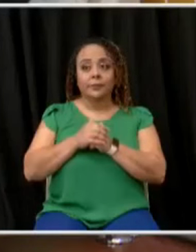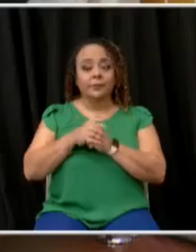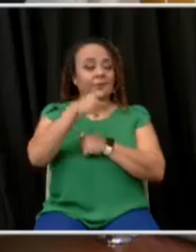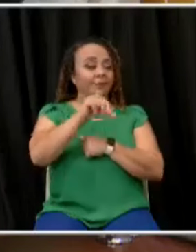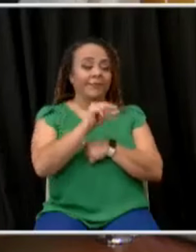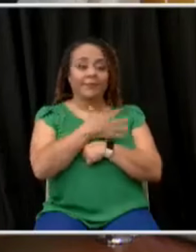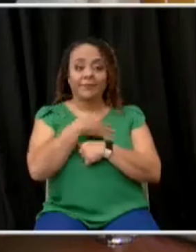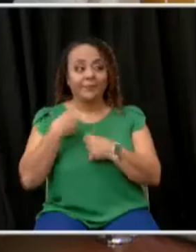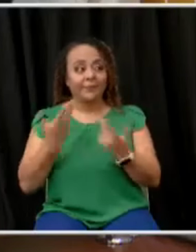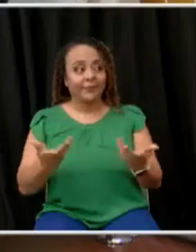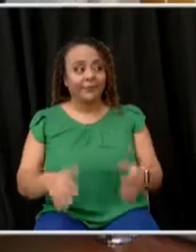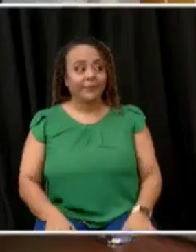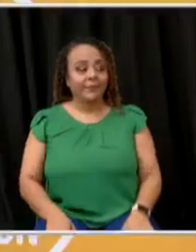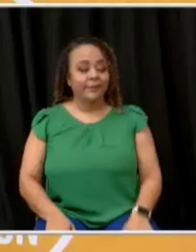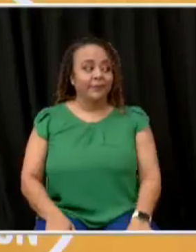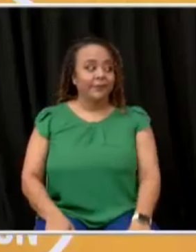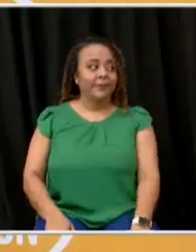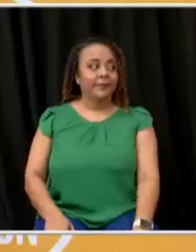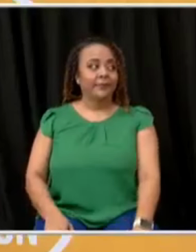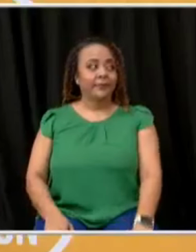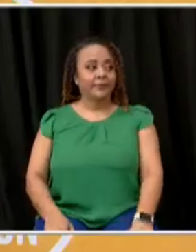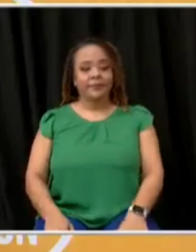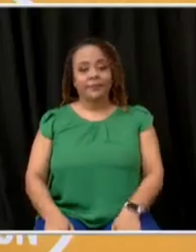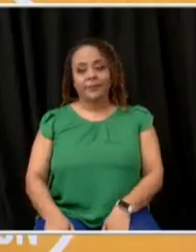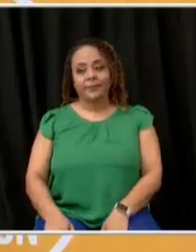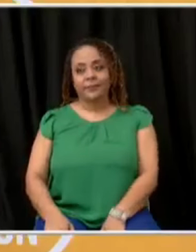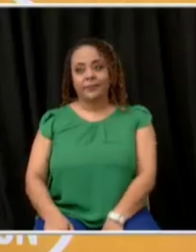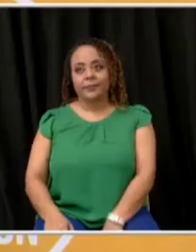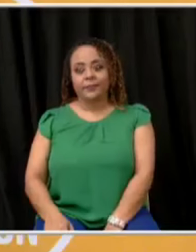ya, ¿vio usted? sí, Qué sí. barbaridad, muy bien.